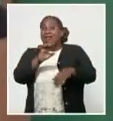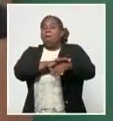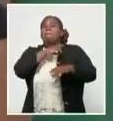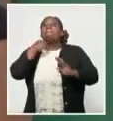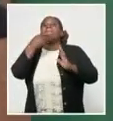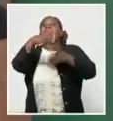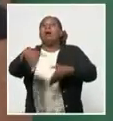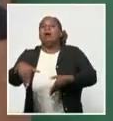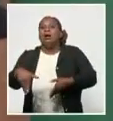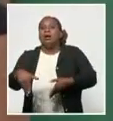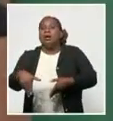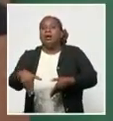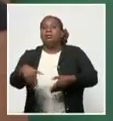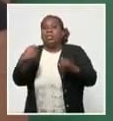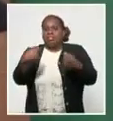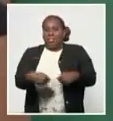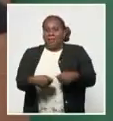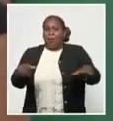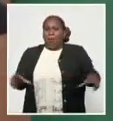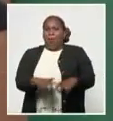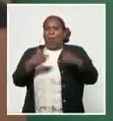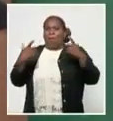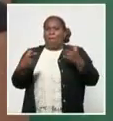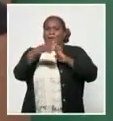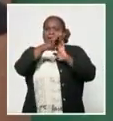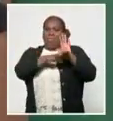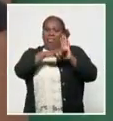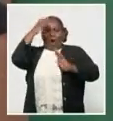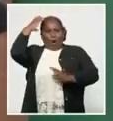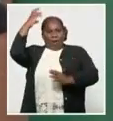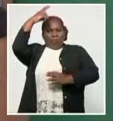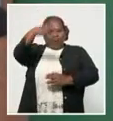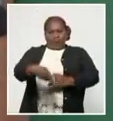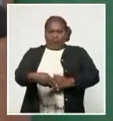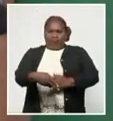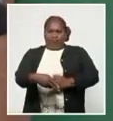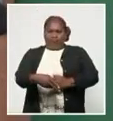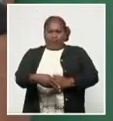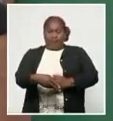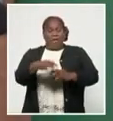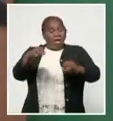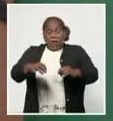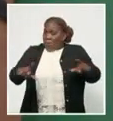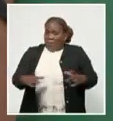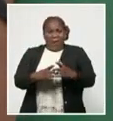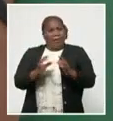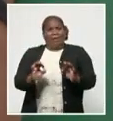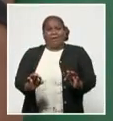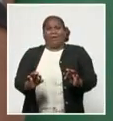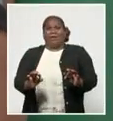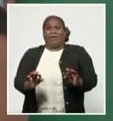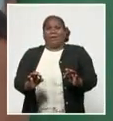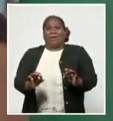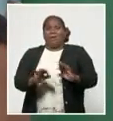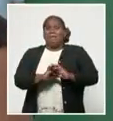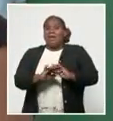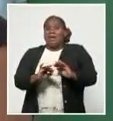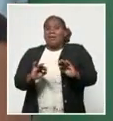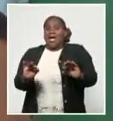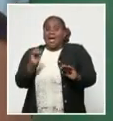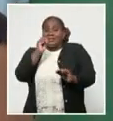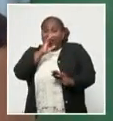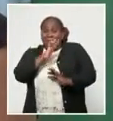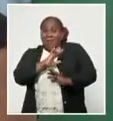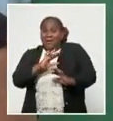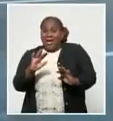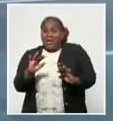Porque hay que acatar las medidas que ha emitido el gobierno al pie de la letra para acabar de salir de esta